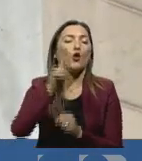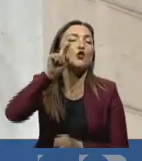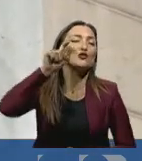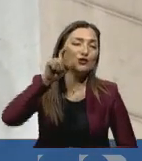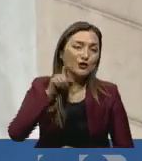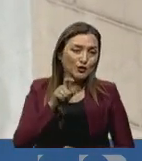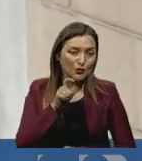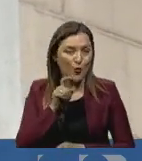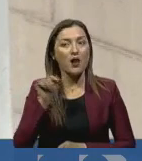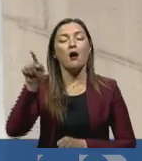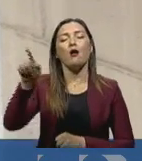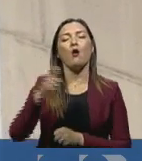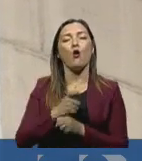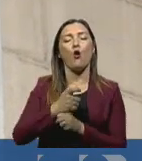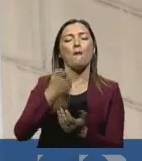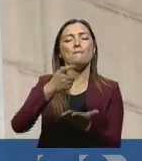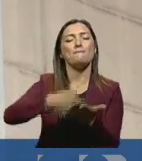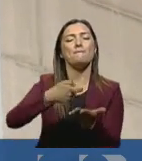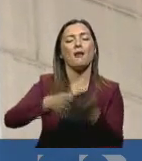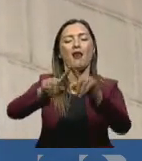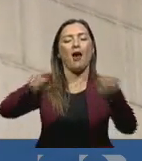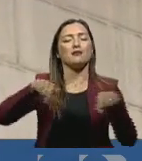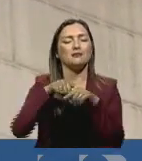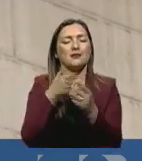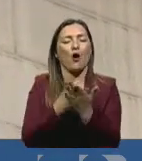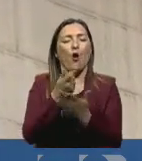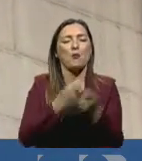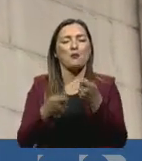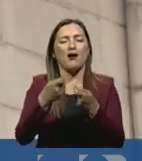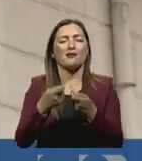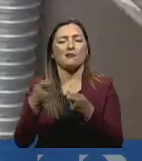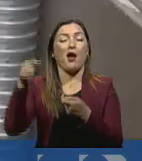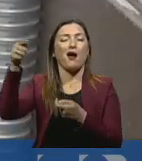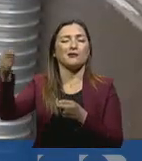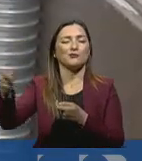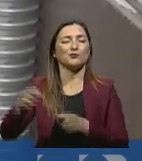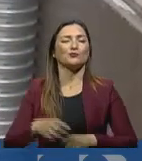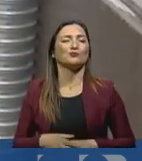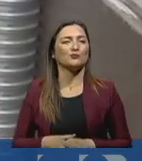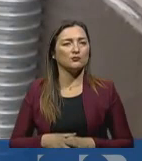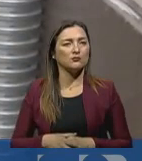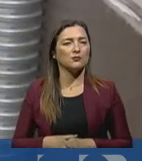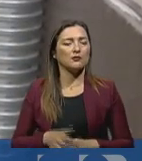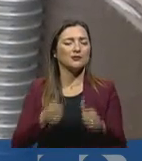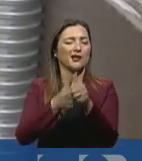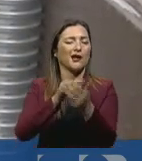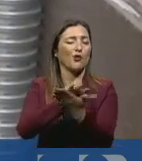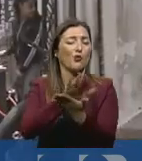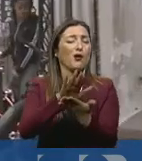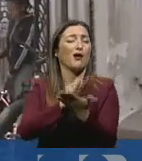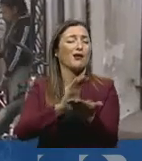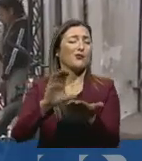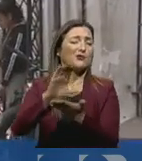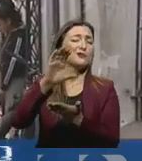la gente que vende el droga en la plaza vienen compran en todos estos sectores y se van a expandir droga en la parte de allá cerca de aquí hay planteles educativos